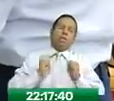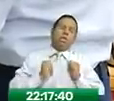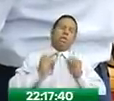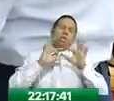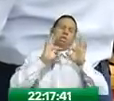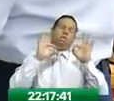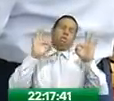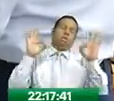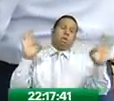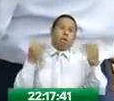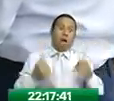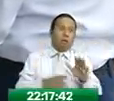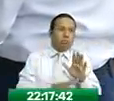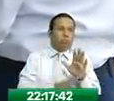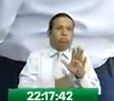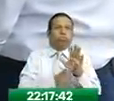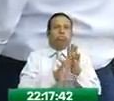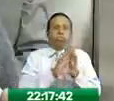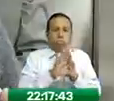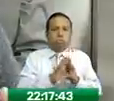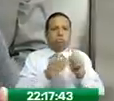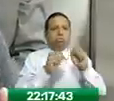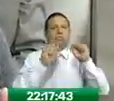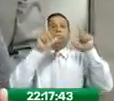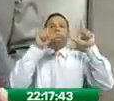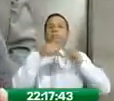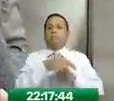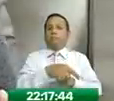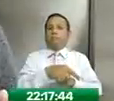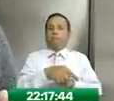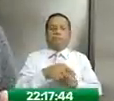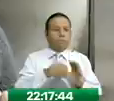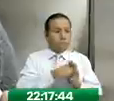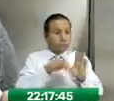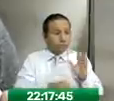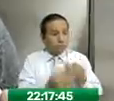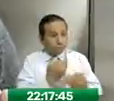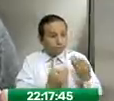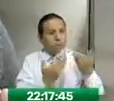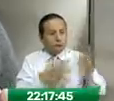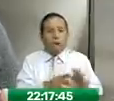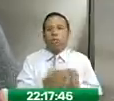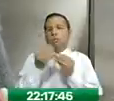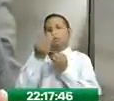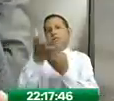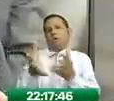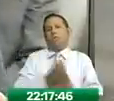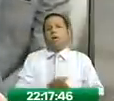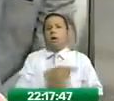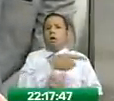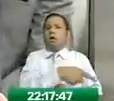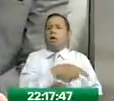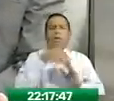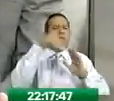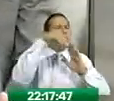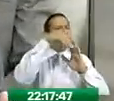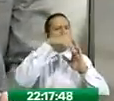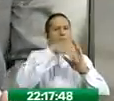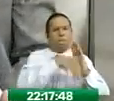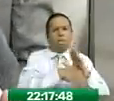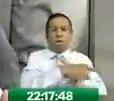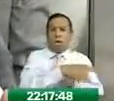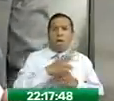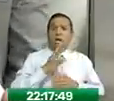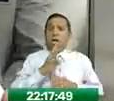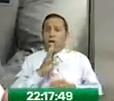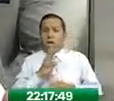que lo vio y trató de conversar con él. Pero el estado de Daniel Salcedo aún es crítico. No puede expresarse con libertad.